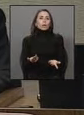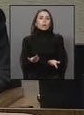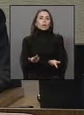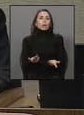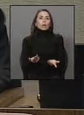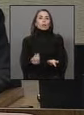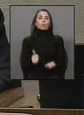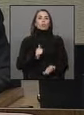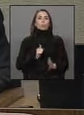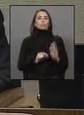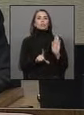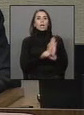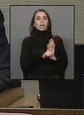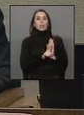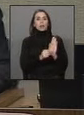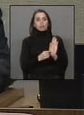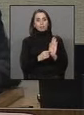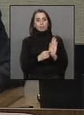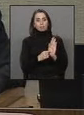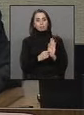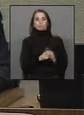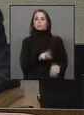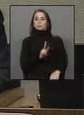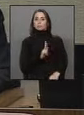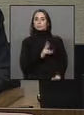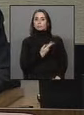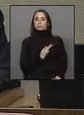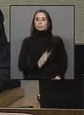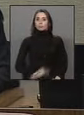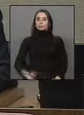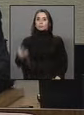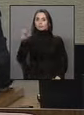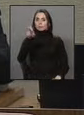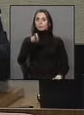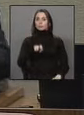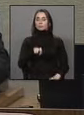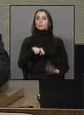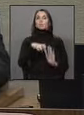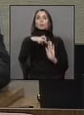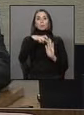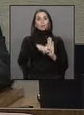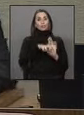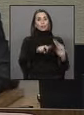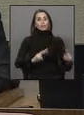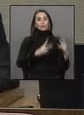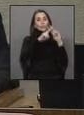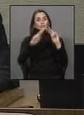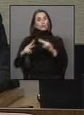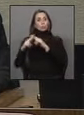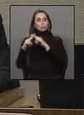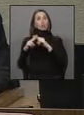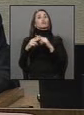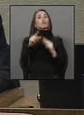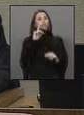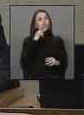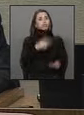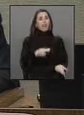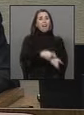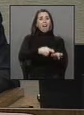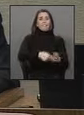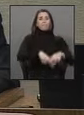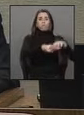legalidad vigente. Señor Presidente, vuelvo a repetir, los proyectos en cuestión ya están financiados,